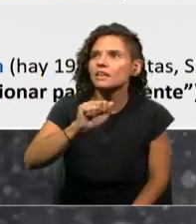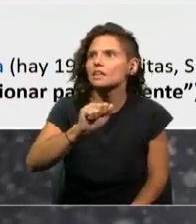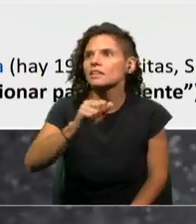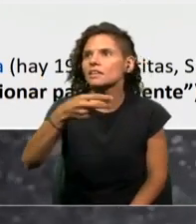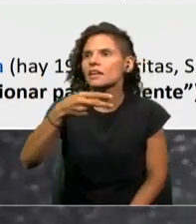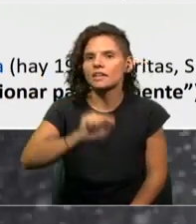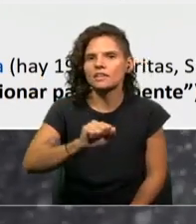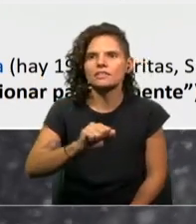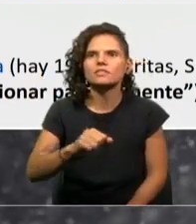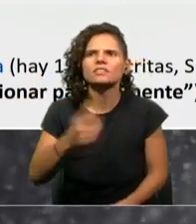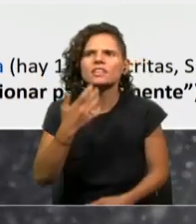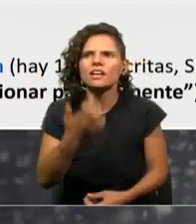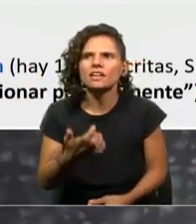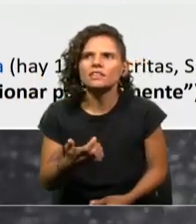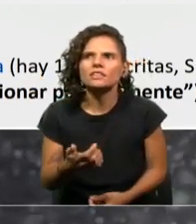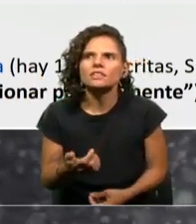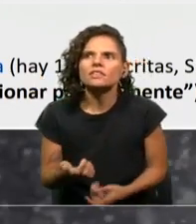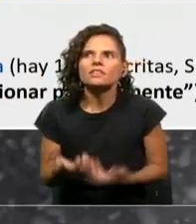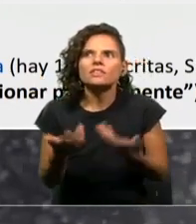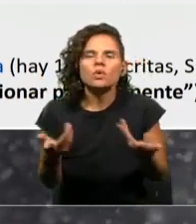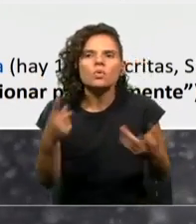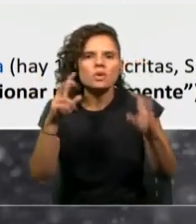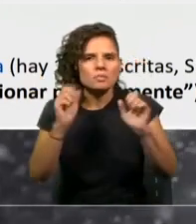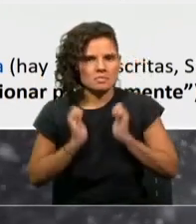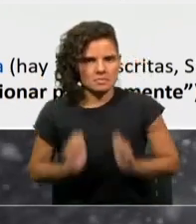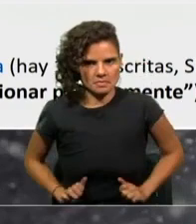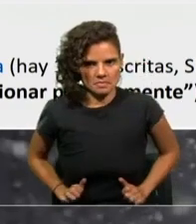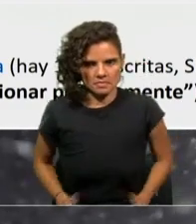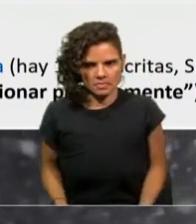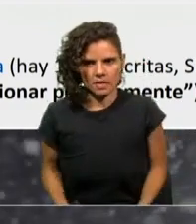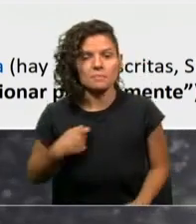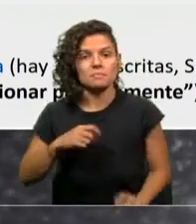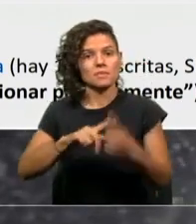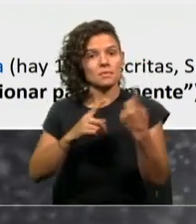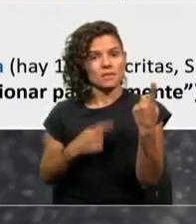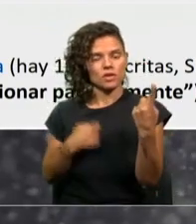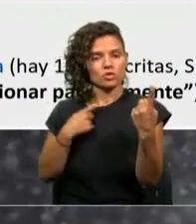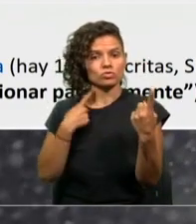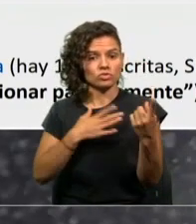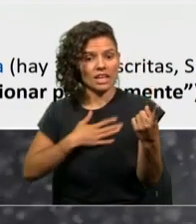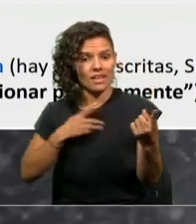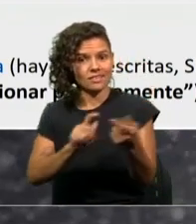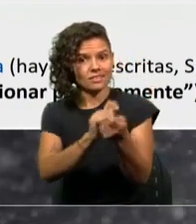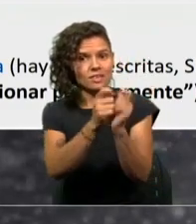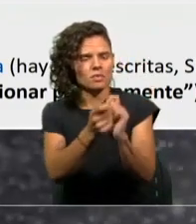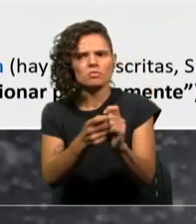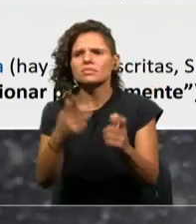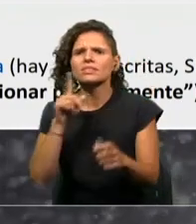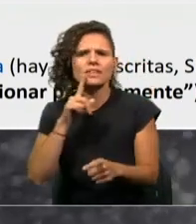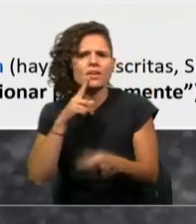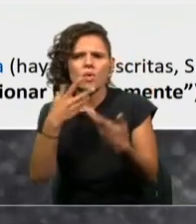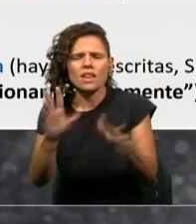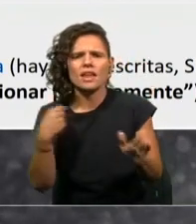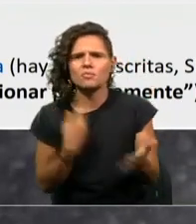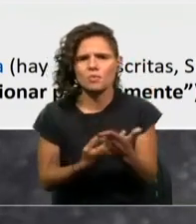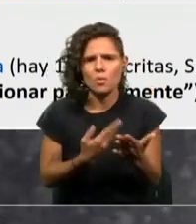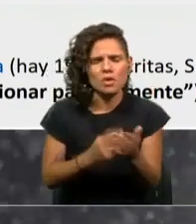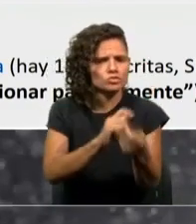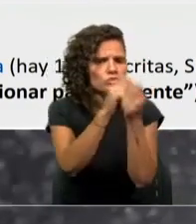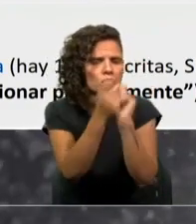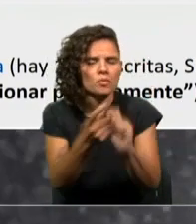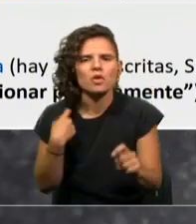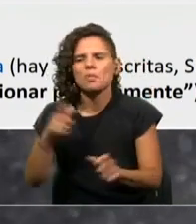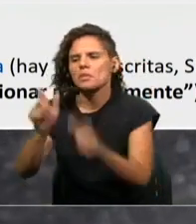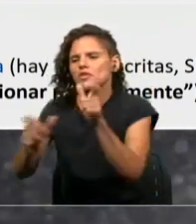Y él dice lo siguiente, son tres cosas. Primero, quienes pretendan que se implemente la transformación, quienes sean políticos, sean